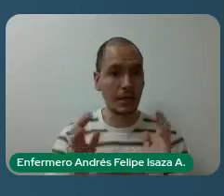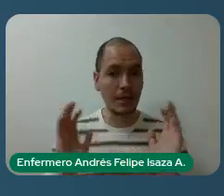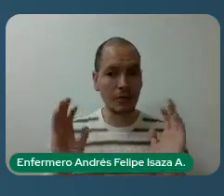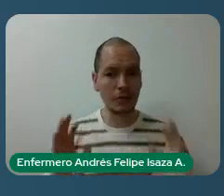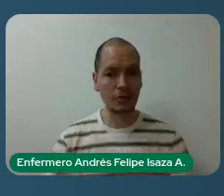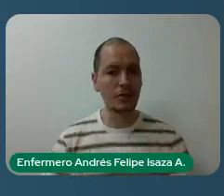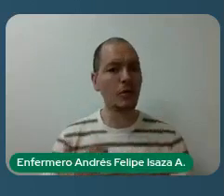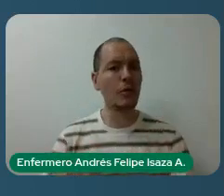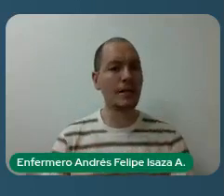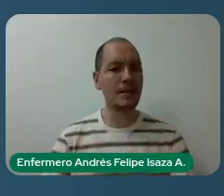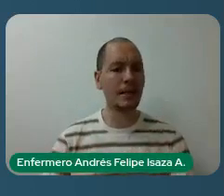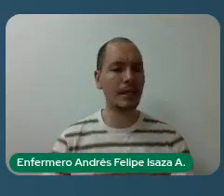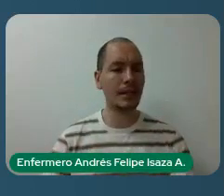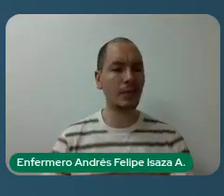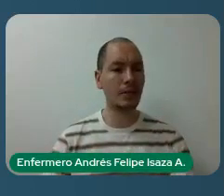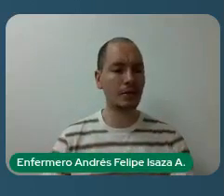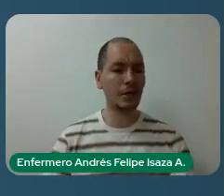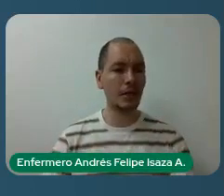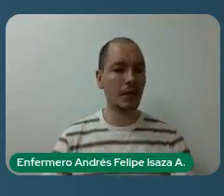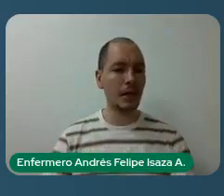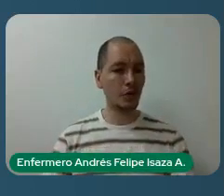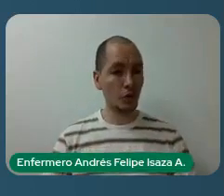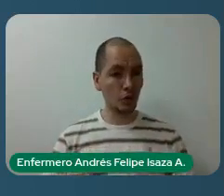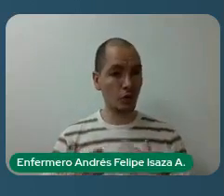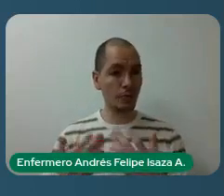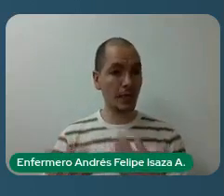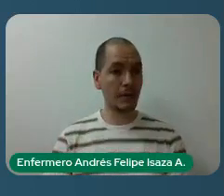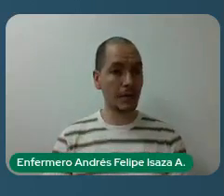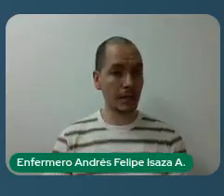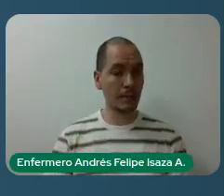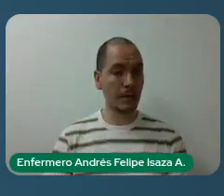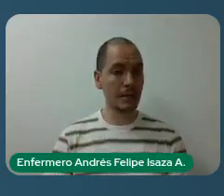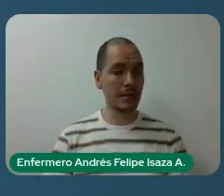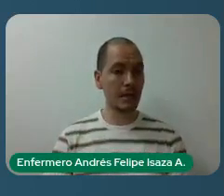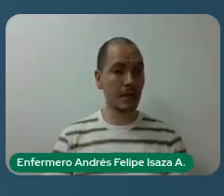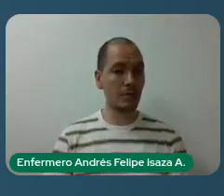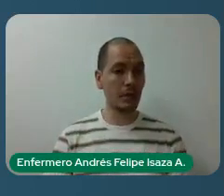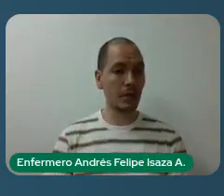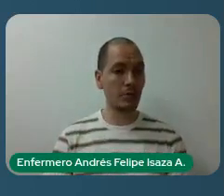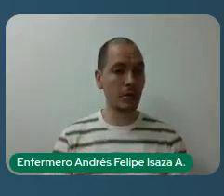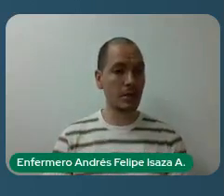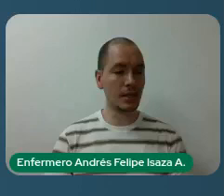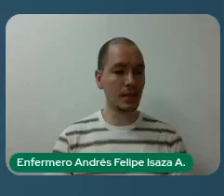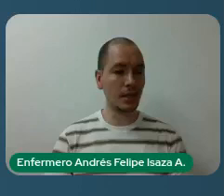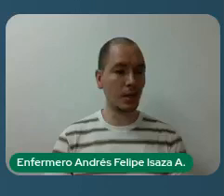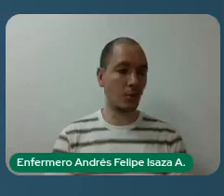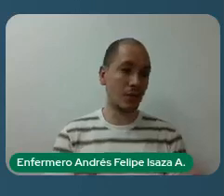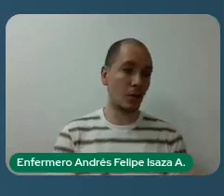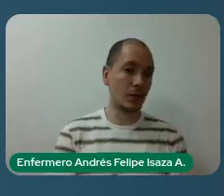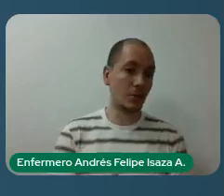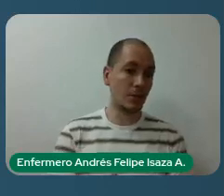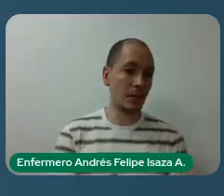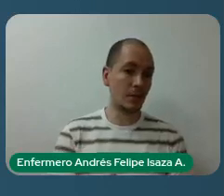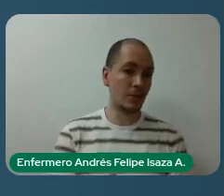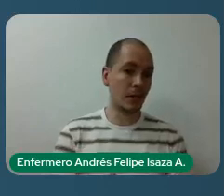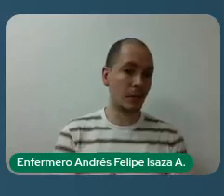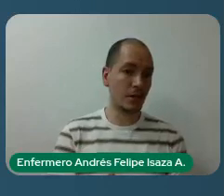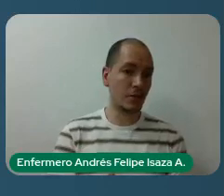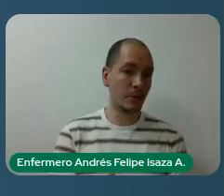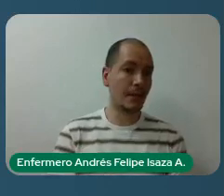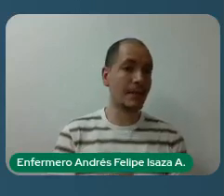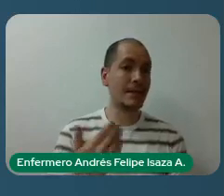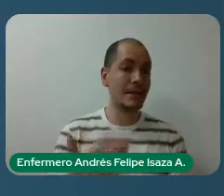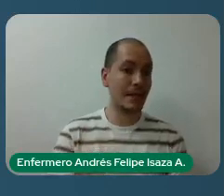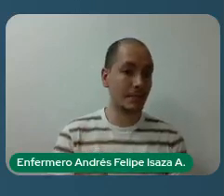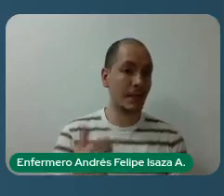cabeza, o en las manos, en los pies, con lo que esté generando daño. Nosotros, para evitar que ese paciente se haga daño, ¿qué tenemos que hacer? Como ya agotamos el recurso de la